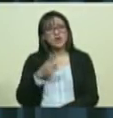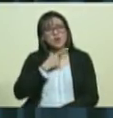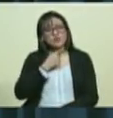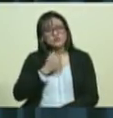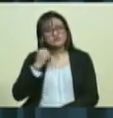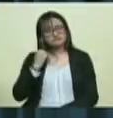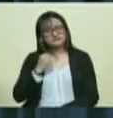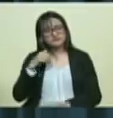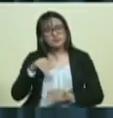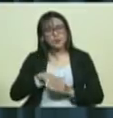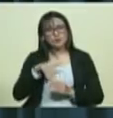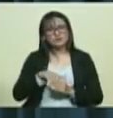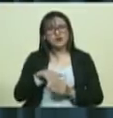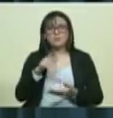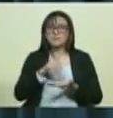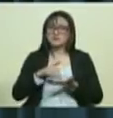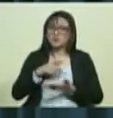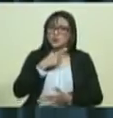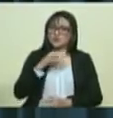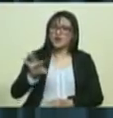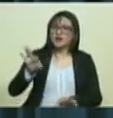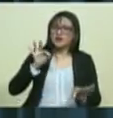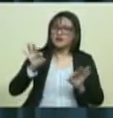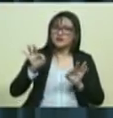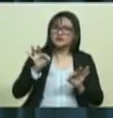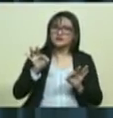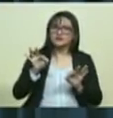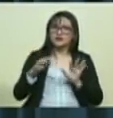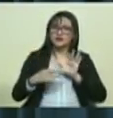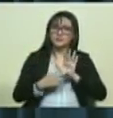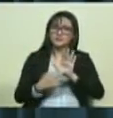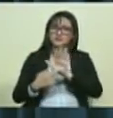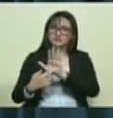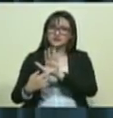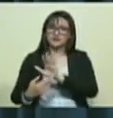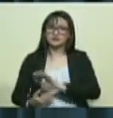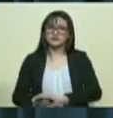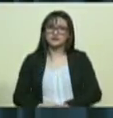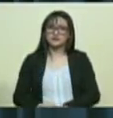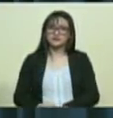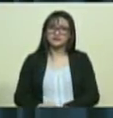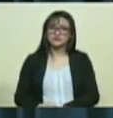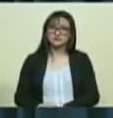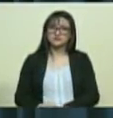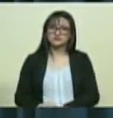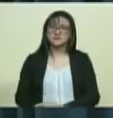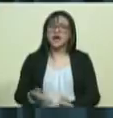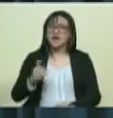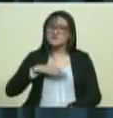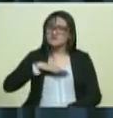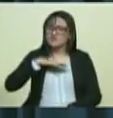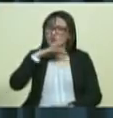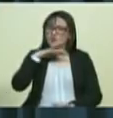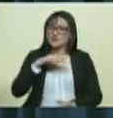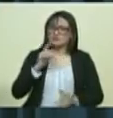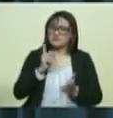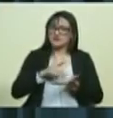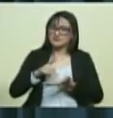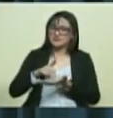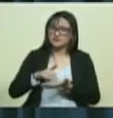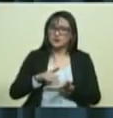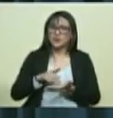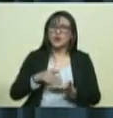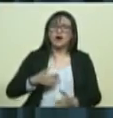nos gusta participar nos gusta elegir a nuestro representante y tenemos siempre altas participaciones y esperamos una alta participación